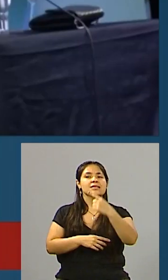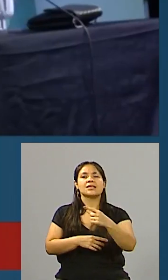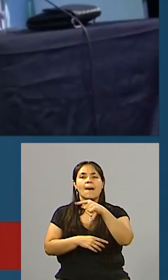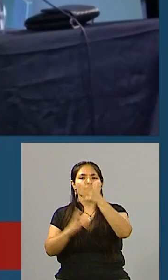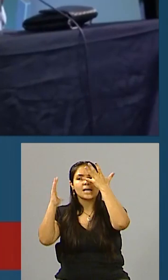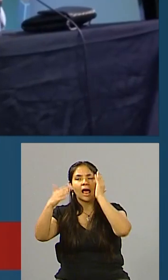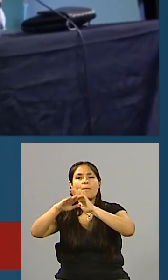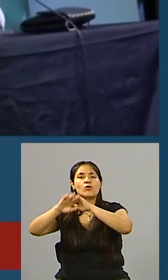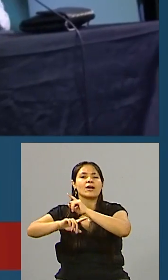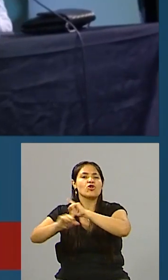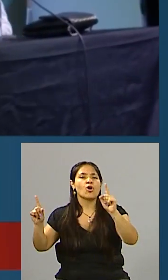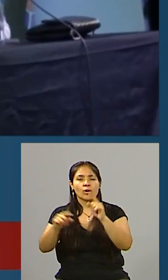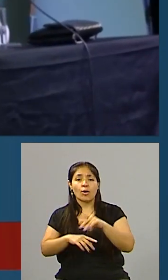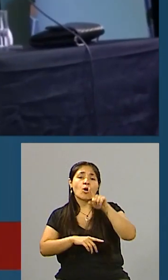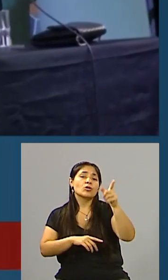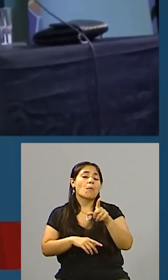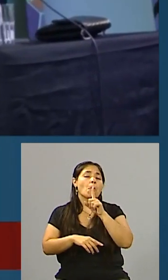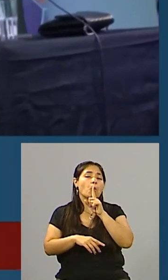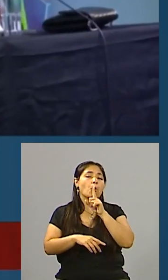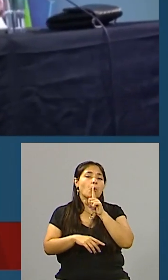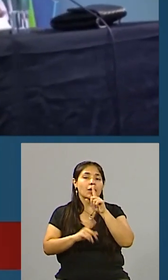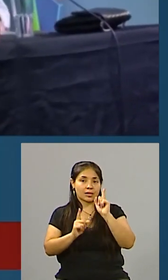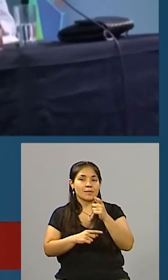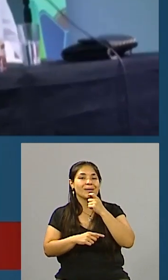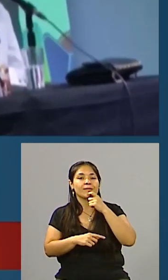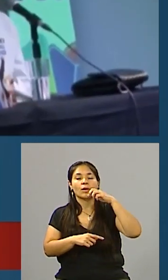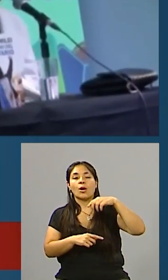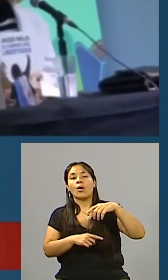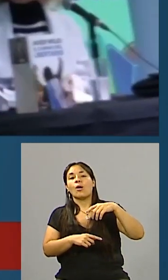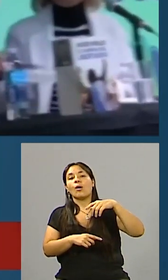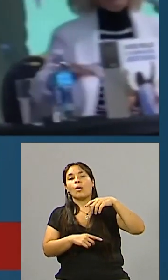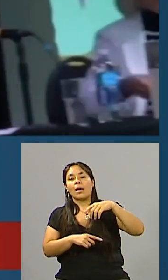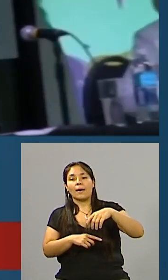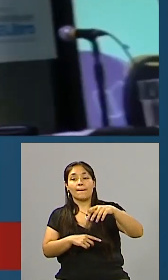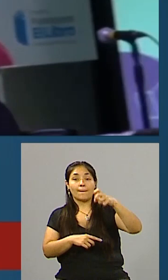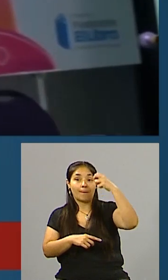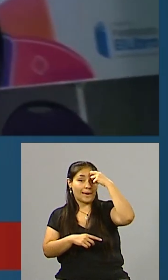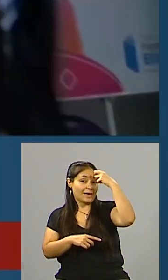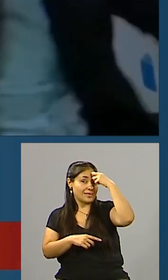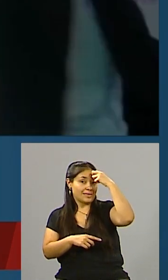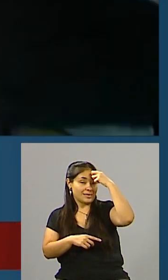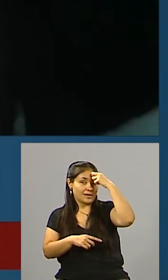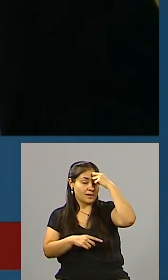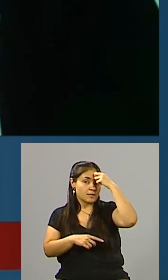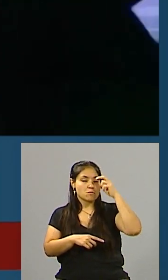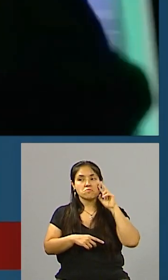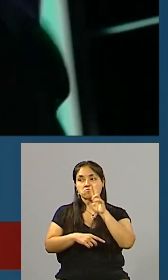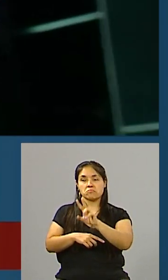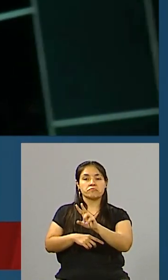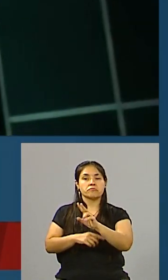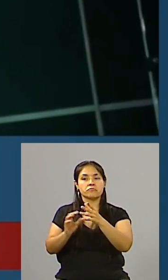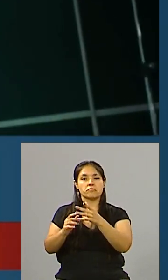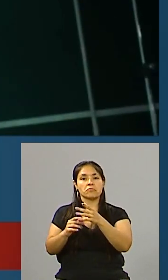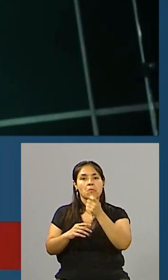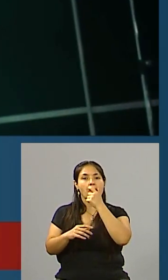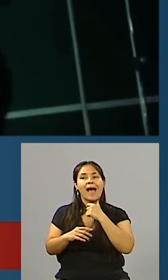expresaron públicamente, hubo dirigentes, el caso de Luis Petri, que acompañaron desde el primer día la estrategia de